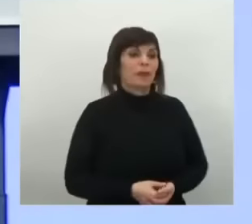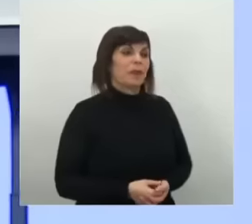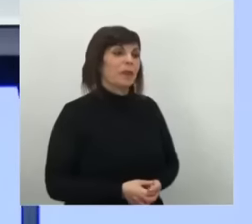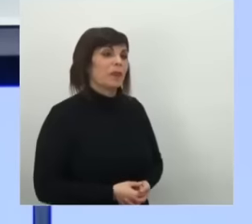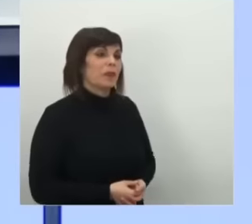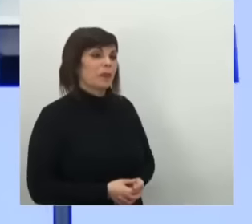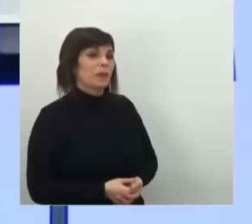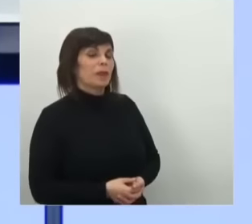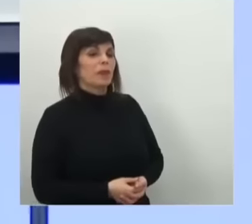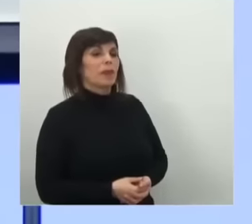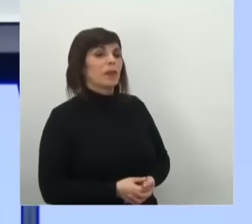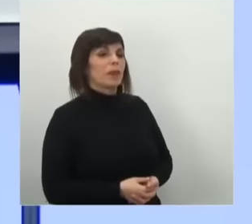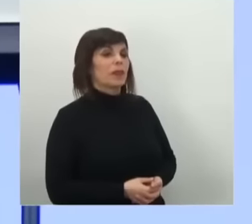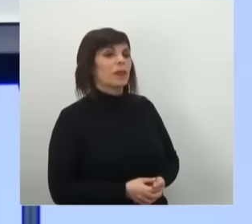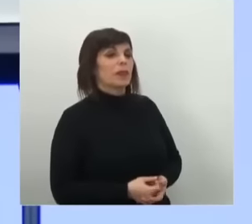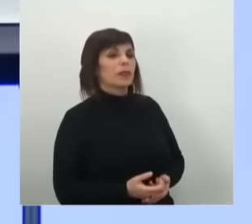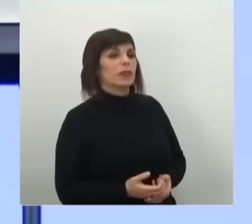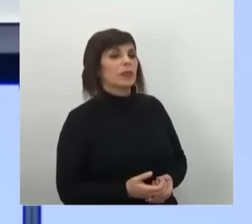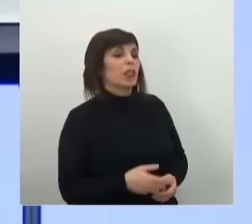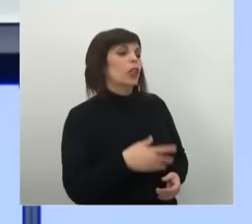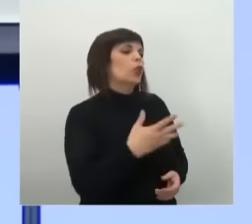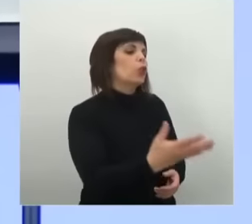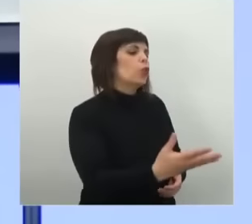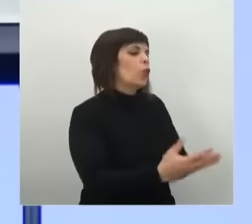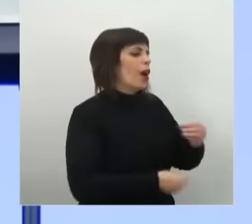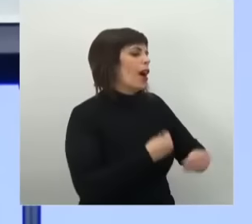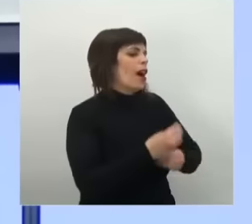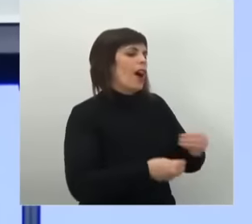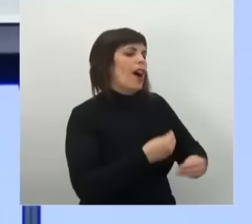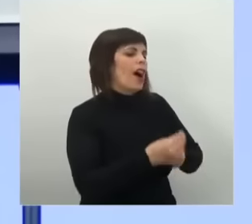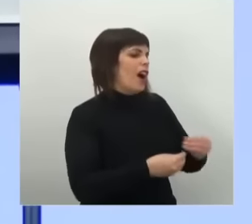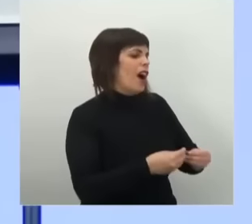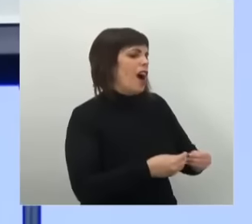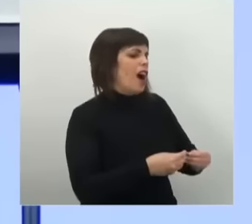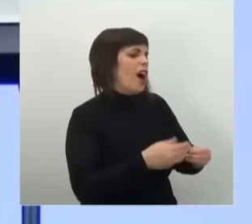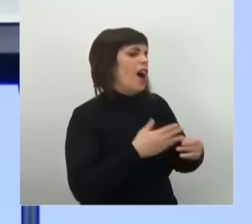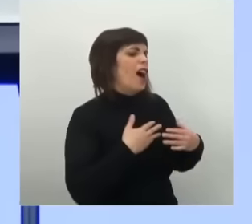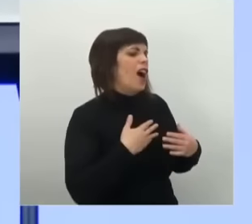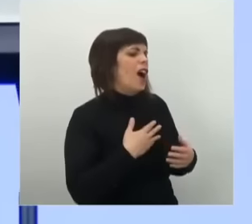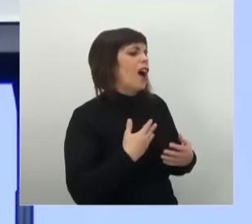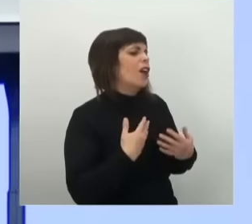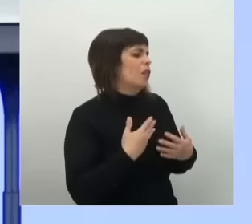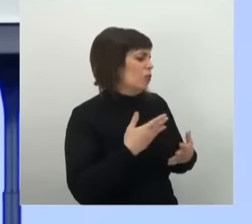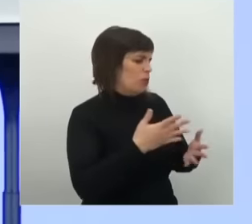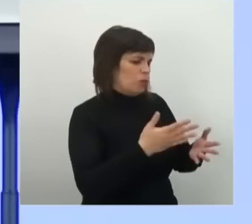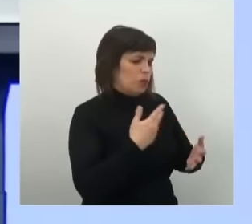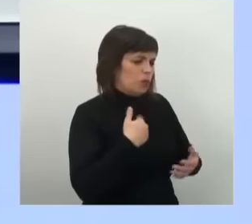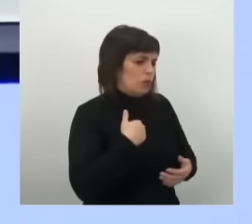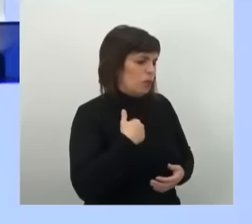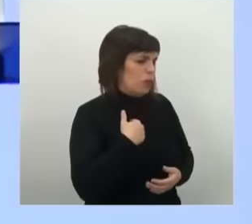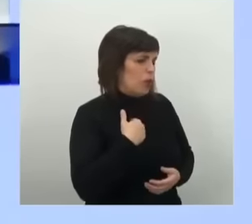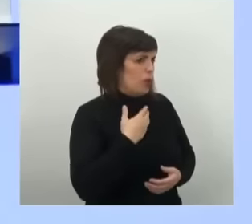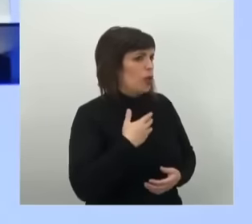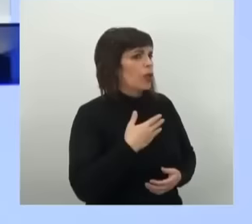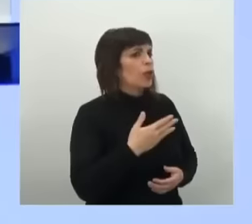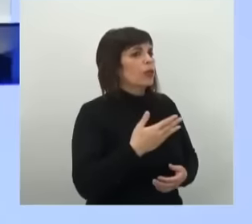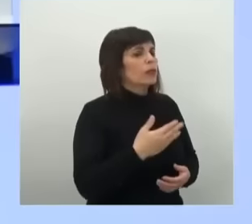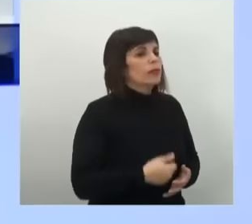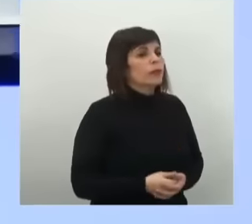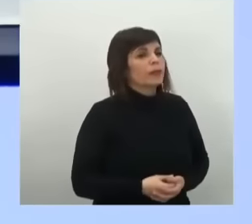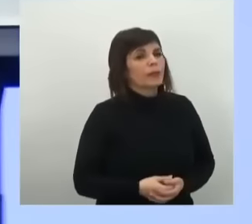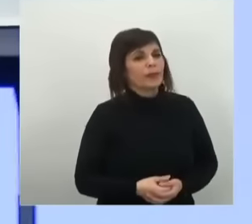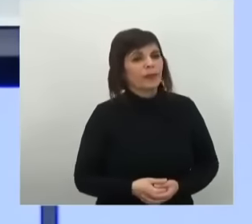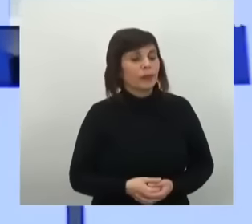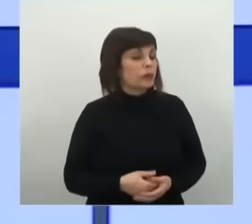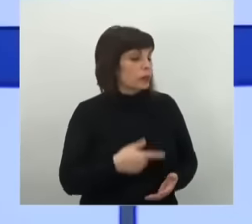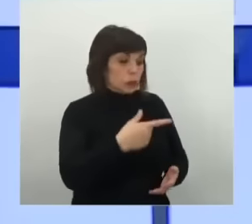que te alcance de tu mano y dije señores eso lo escuché miles de veces yo también lo dije muchas veces no Cuántas veces escuchó usted haz lo que